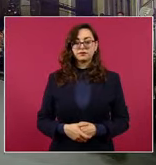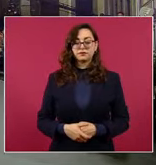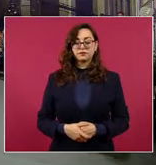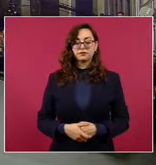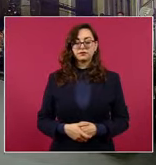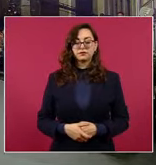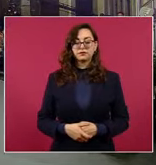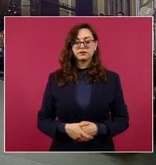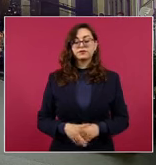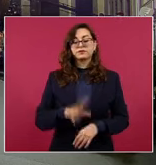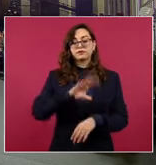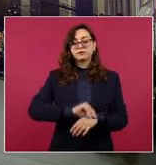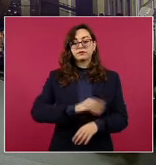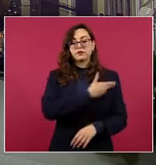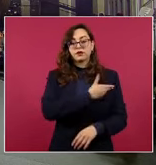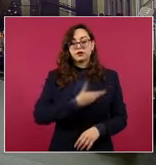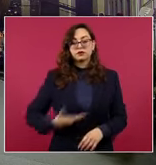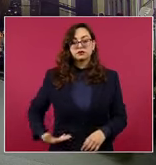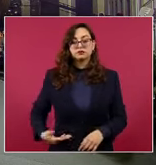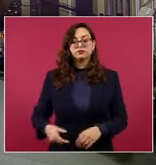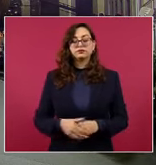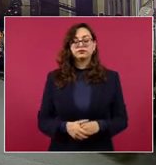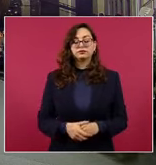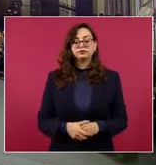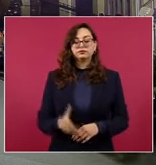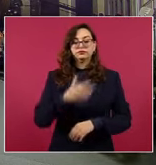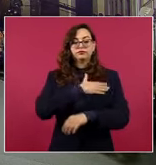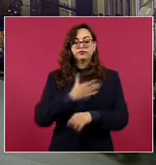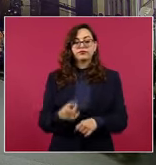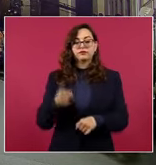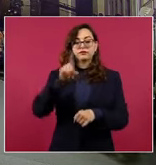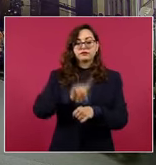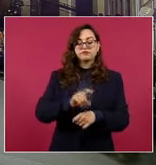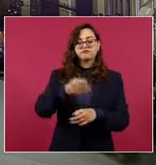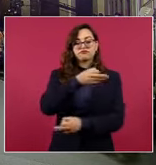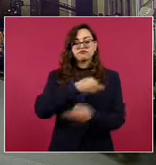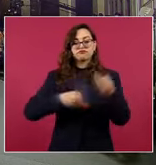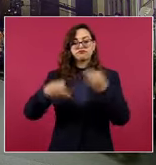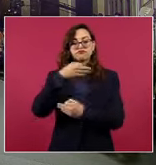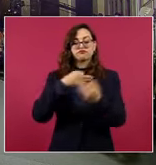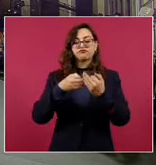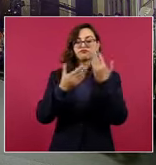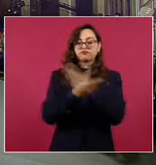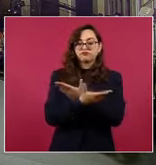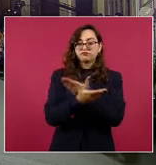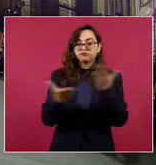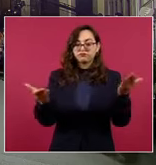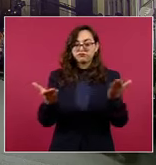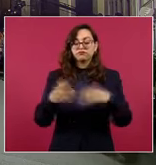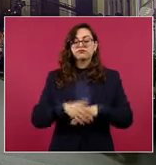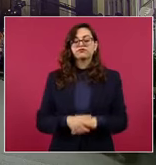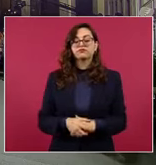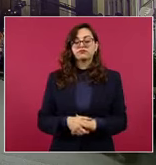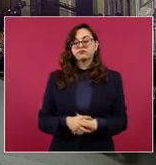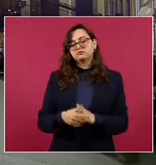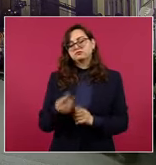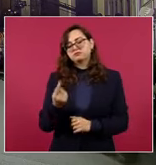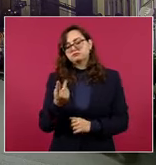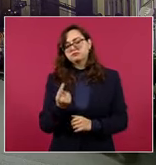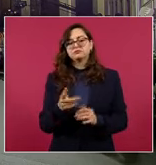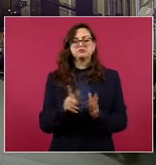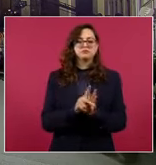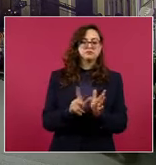Con su permiso, señor presidente, muy buenos días tengan todas y todos los representantes de los medios de